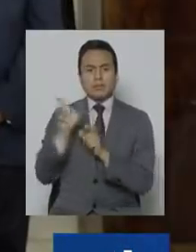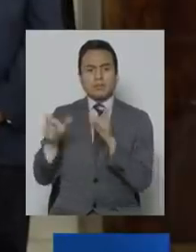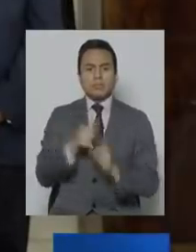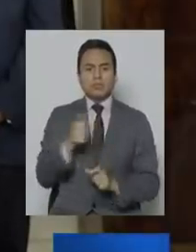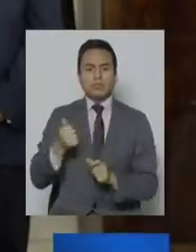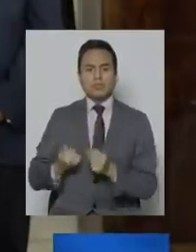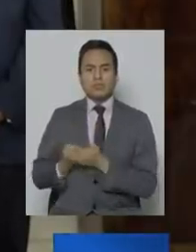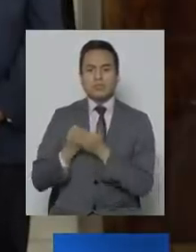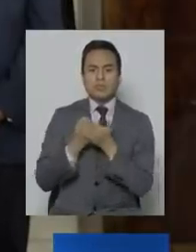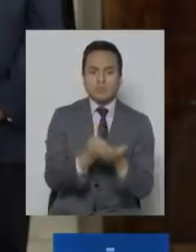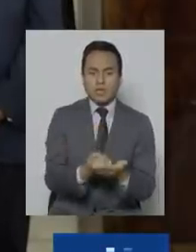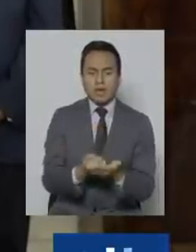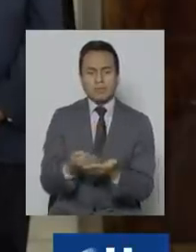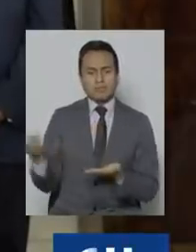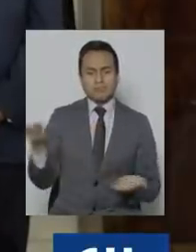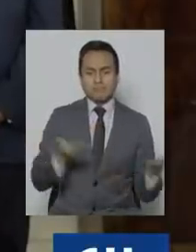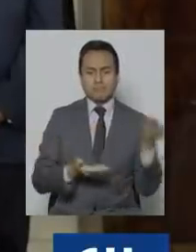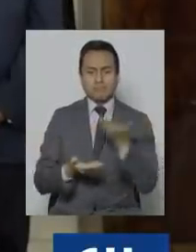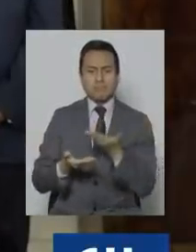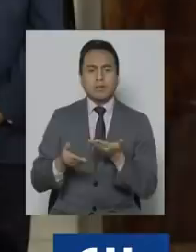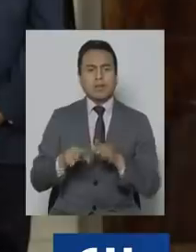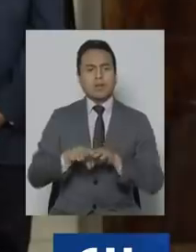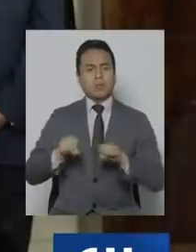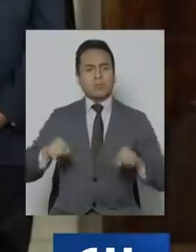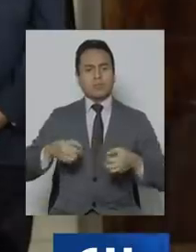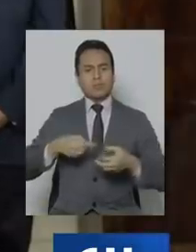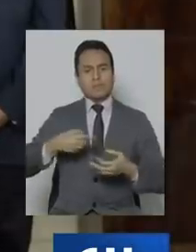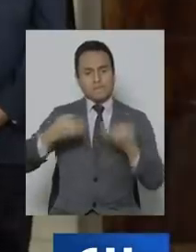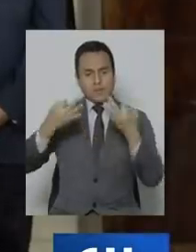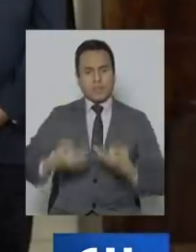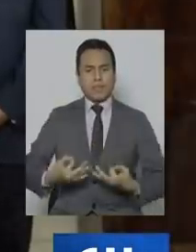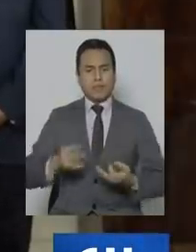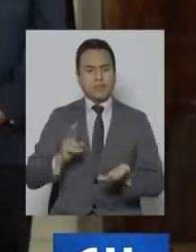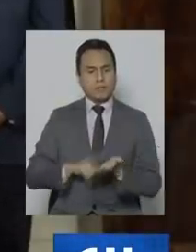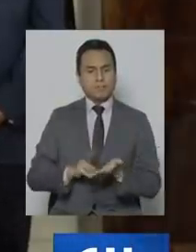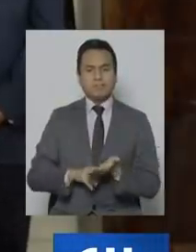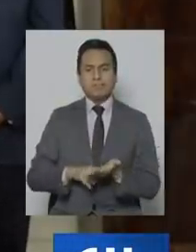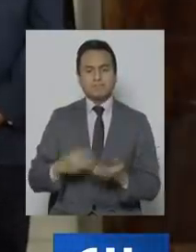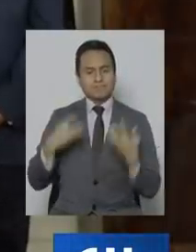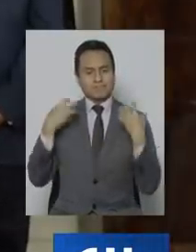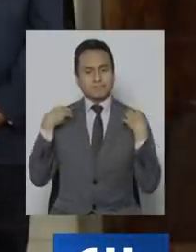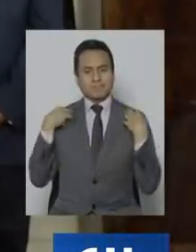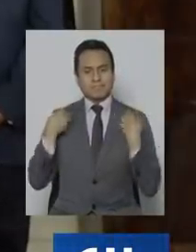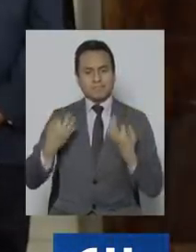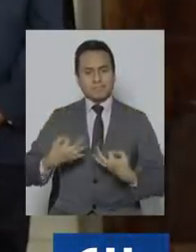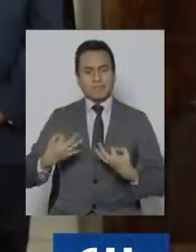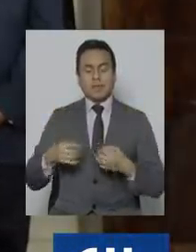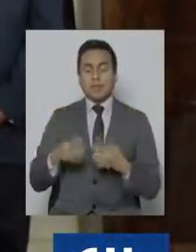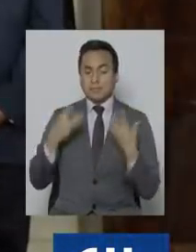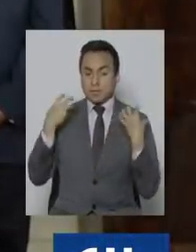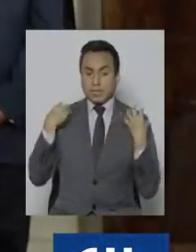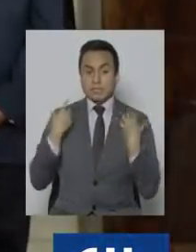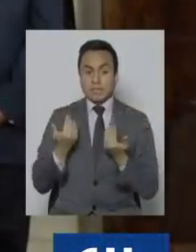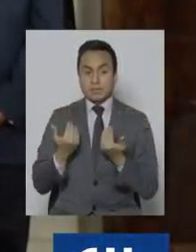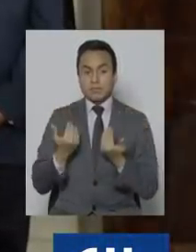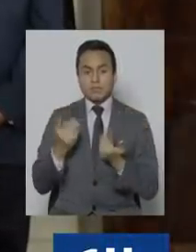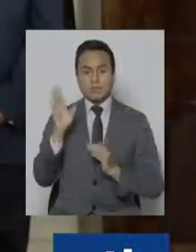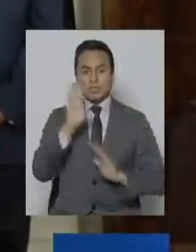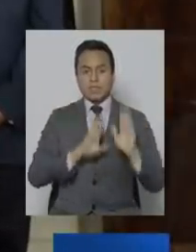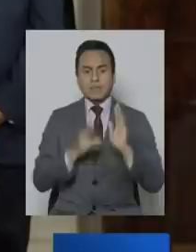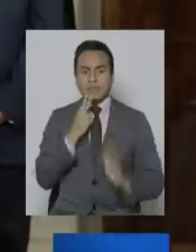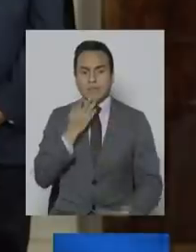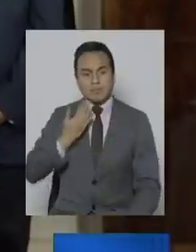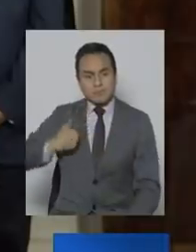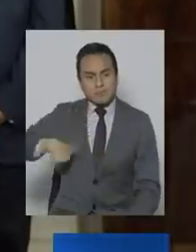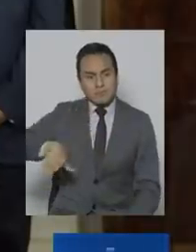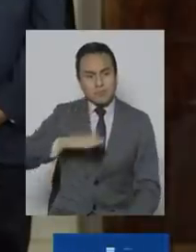contribuyamos con verdadero compromiso, con verdadera responsabilidad. Necesitamos responsabilidad para proteger nuestras propias